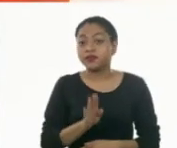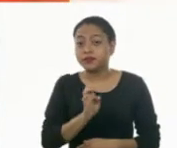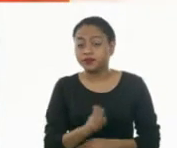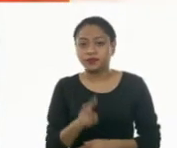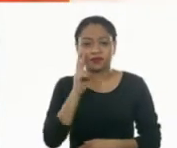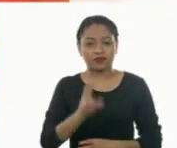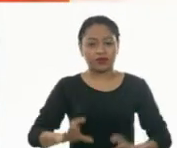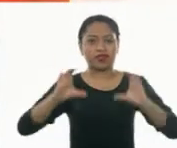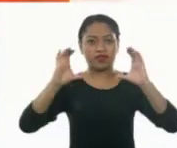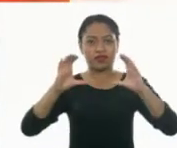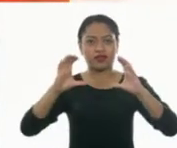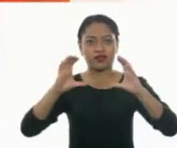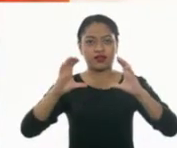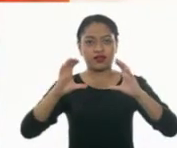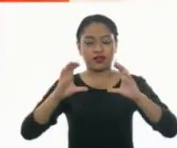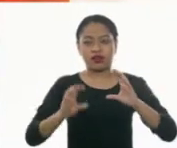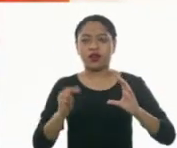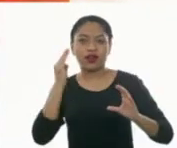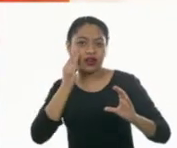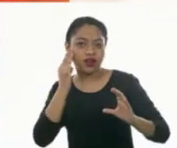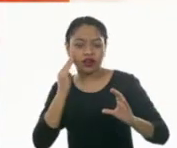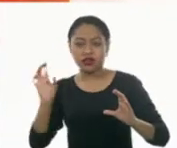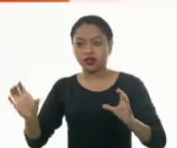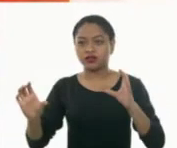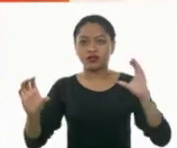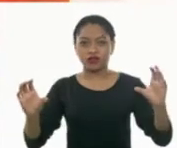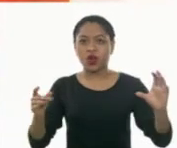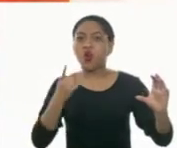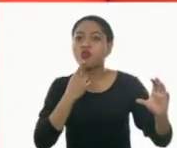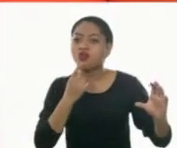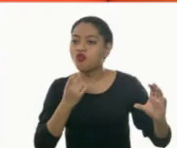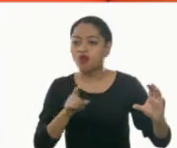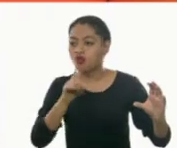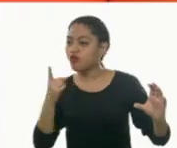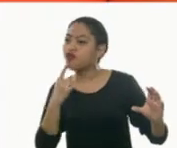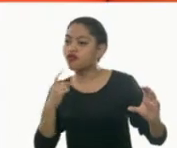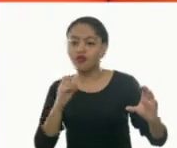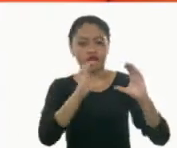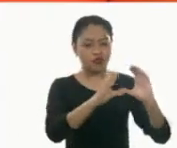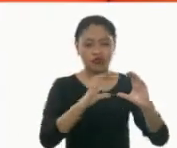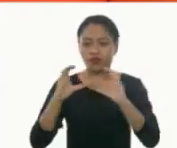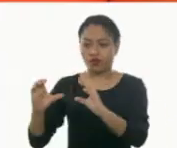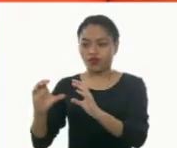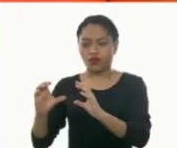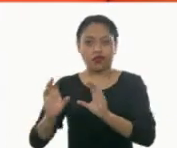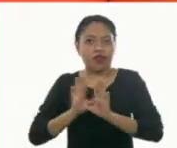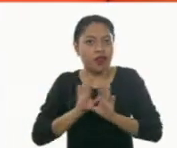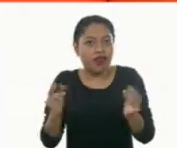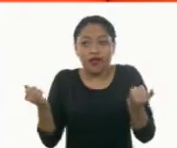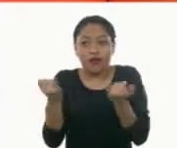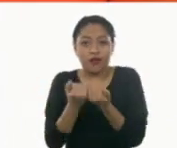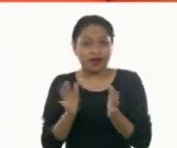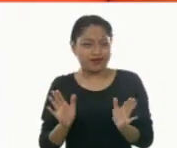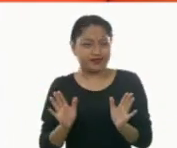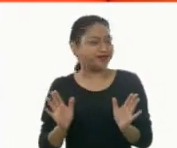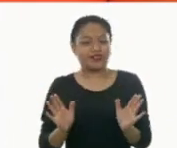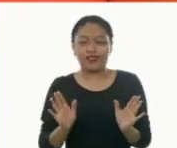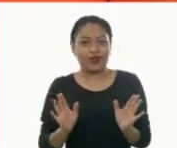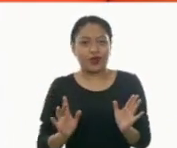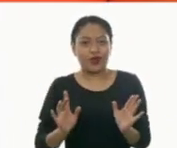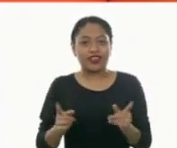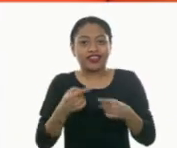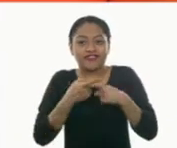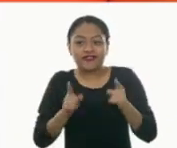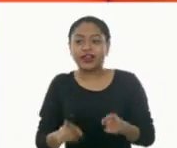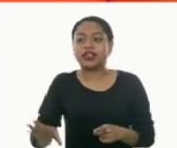una pelota y ve una manzana y las dos son rojas y las dos son redondas. Entonces discrimina que una se come